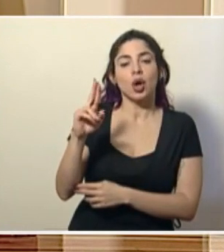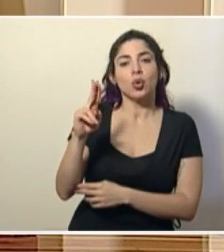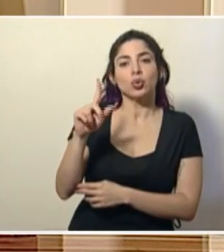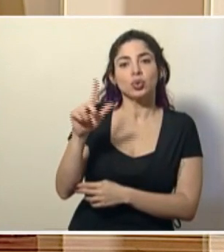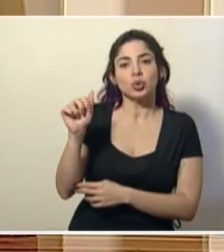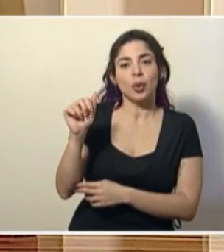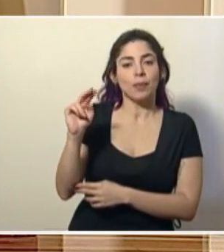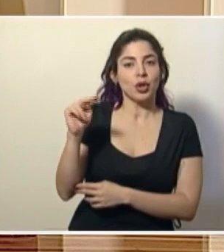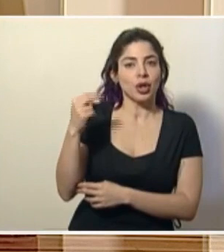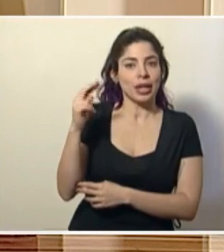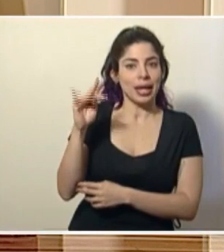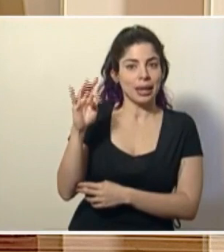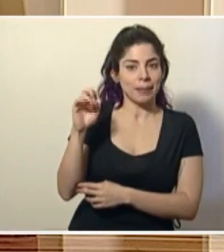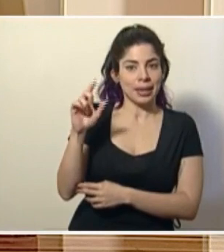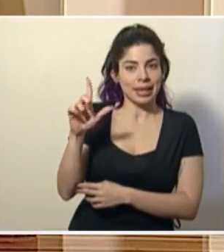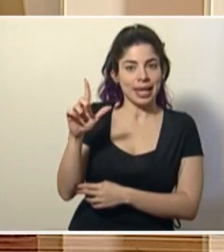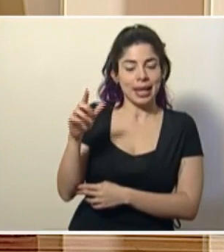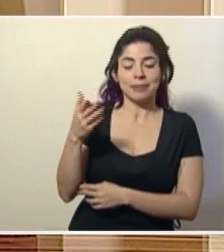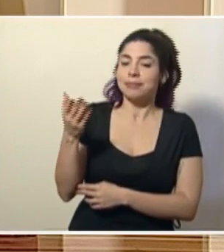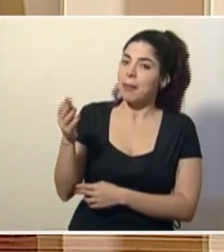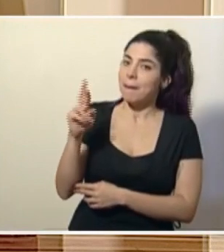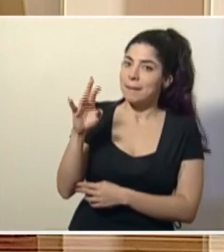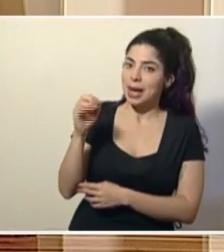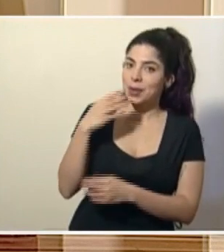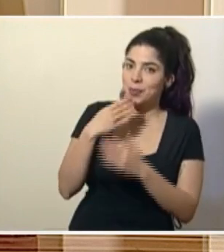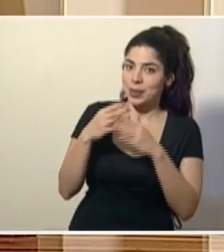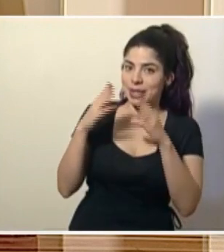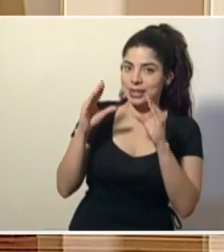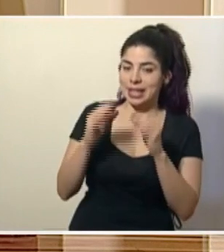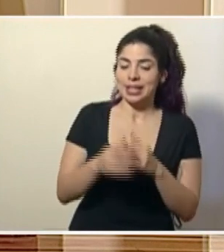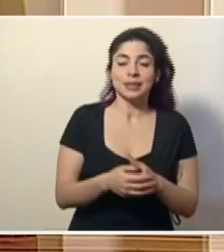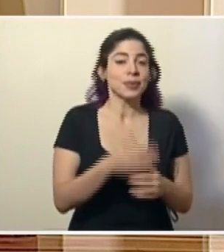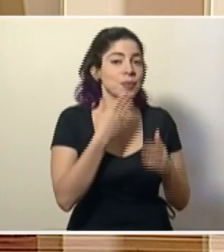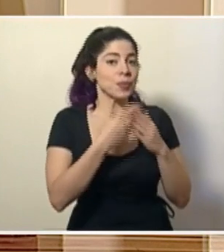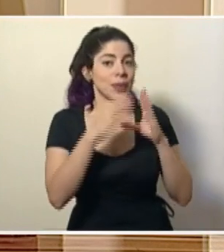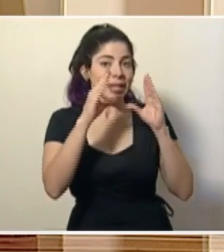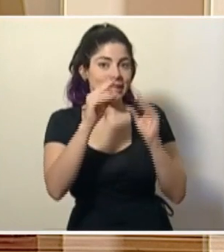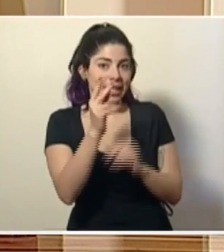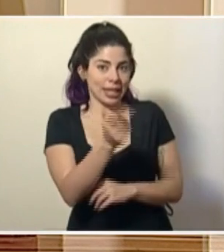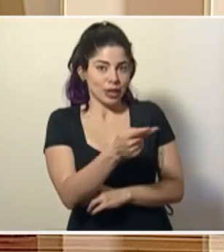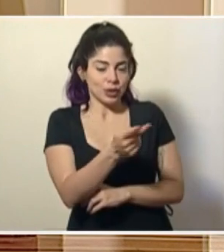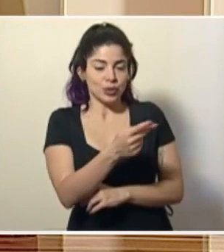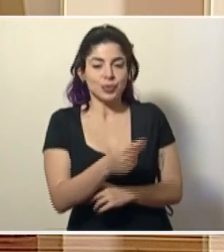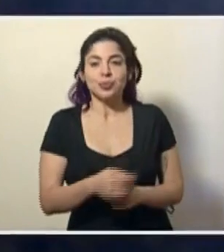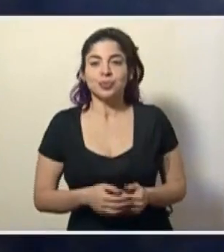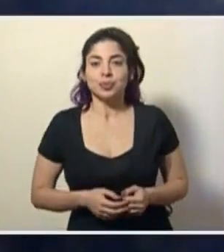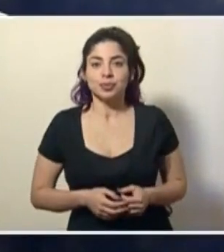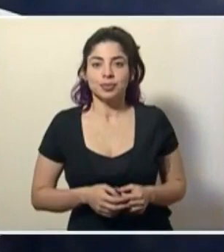de Noticias Repetel. Mario, lo escuchamos. Muy buenas tardes. Buenas tardes a ambos.